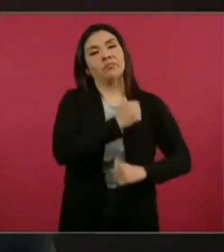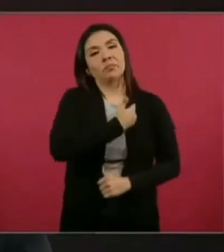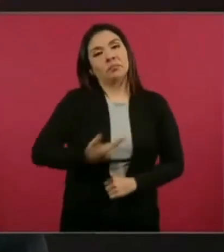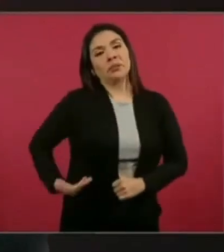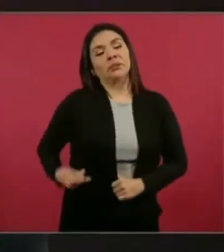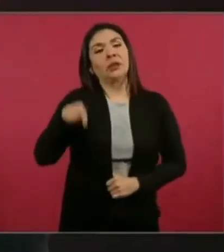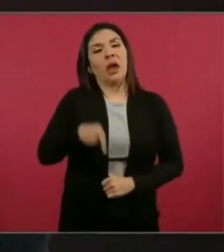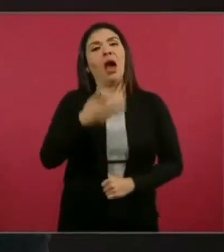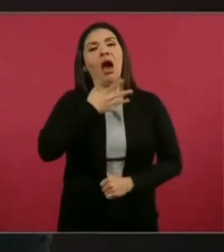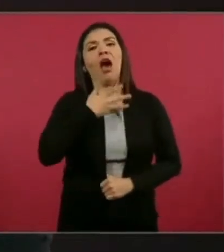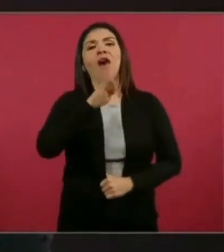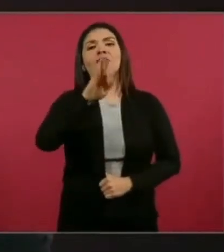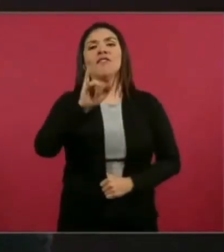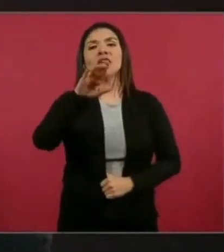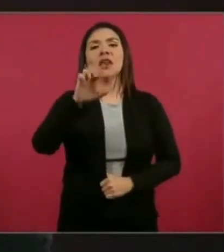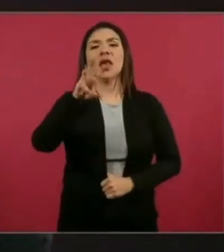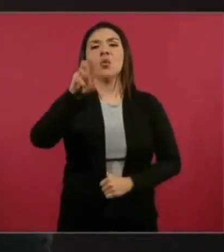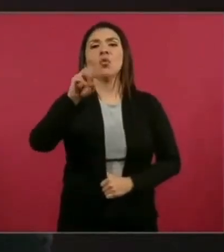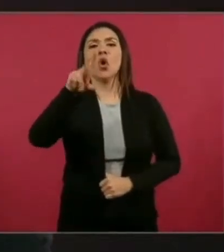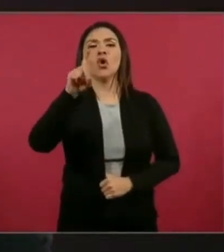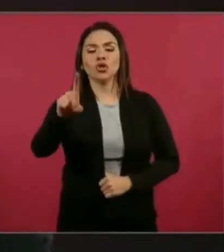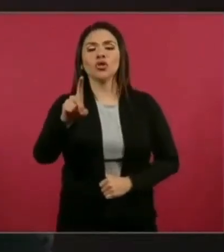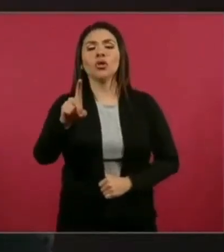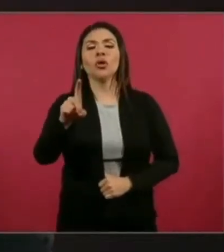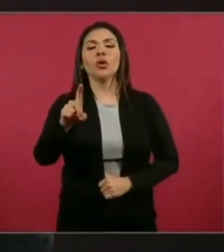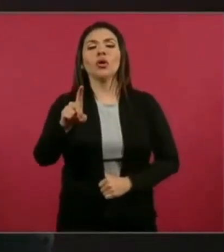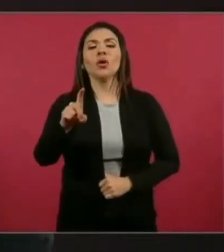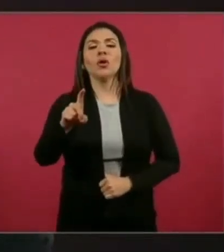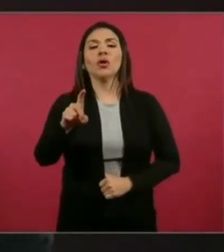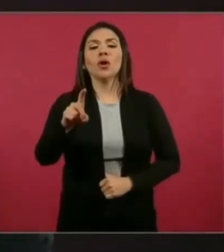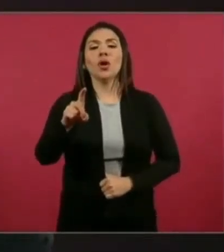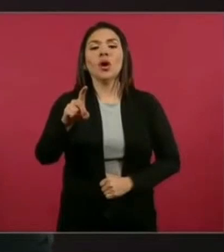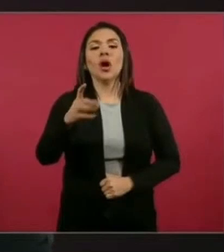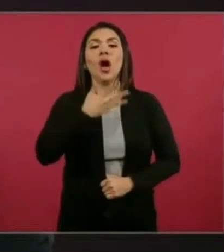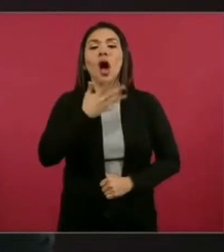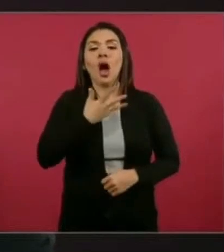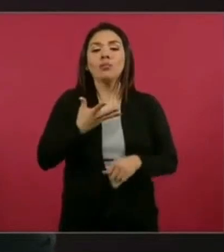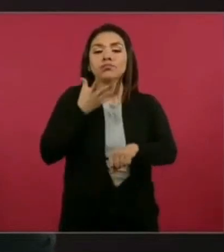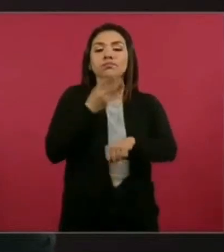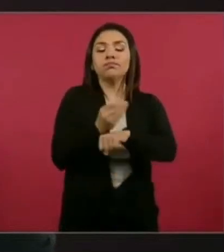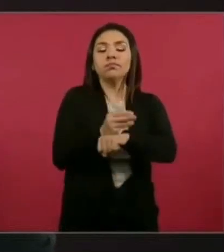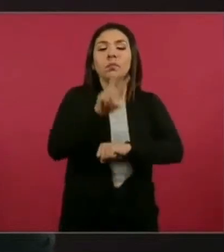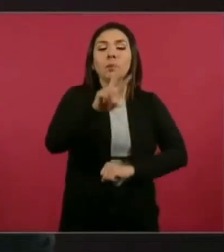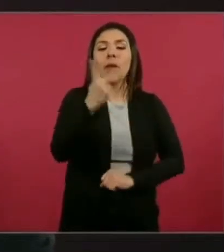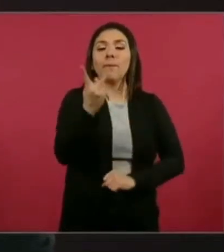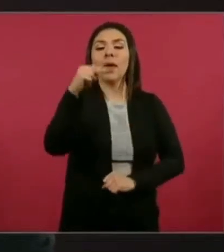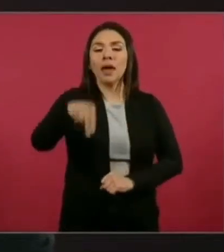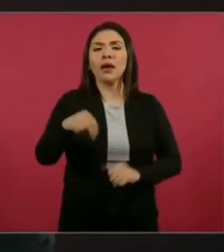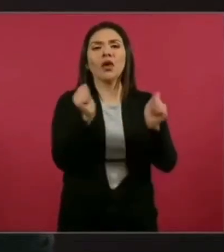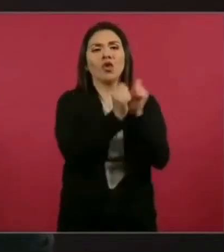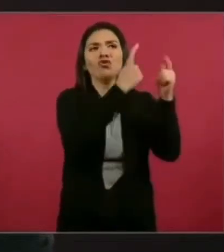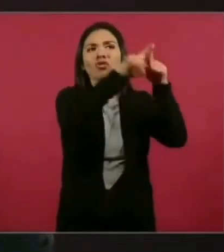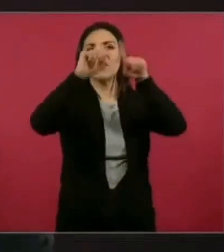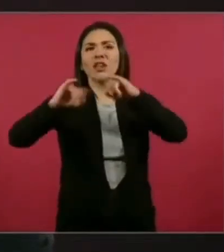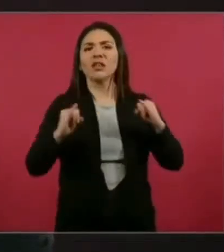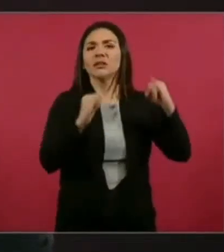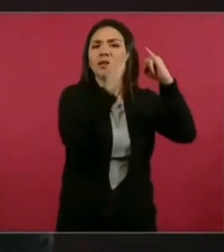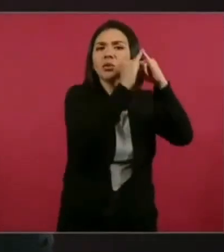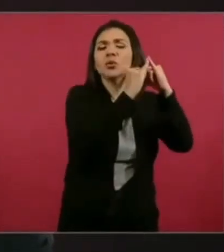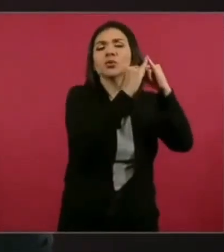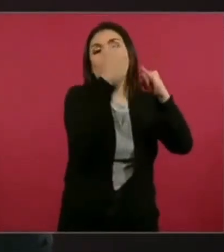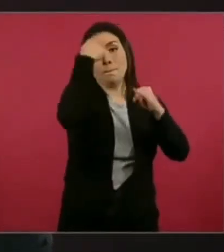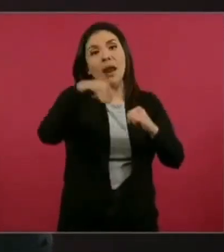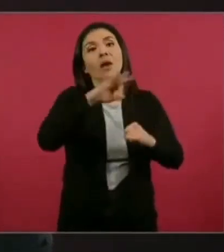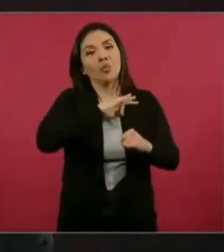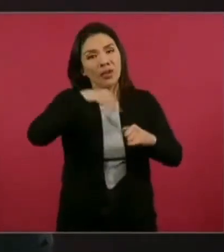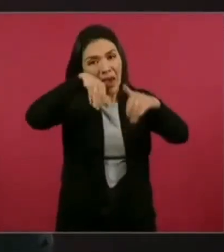cuenta con un firewall perimetral, tiene implementadas VPNs con diversas dependencias de usuarios para